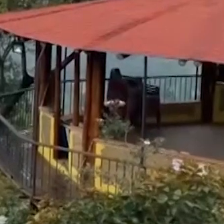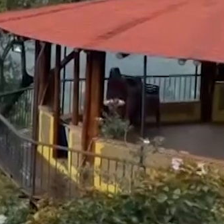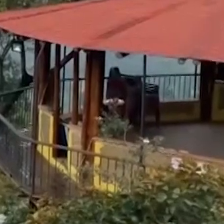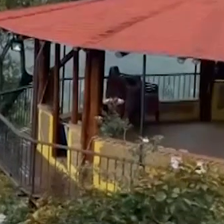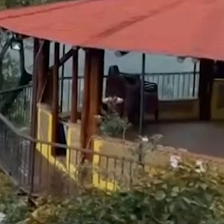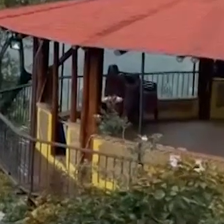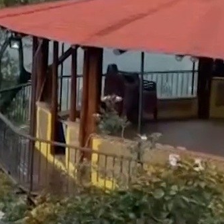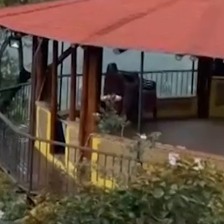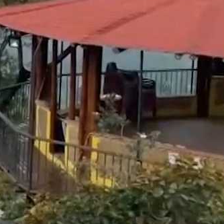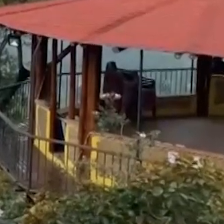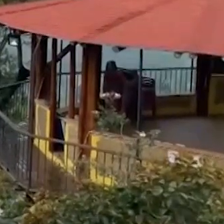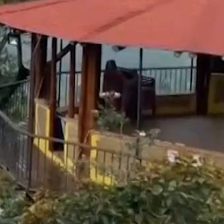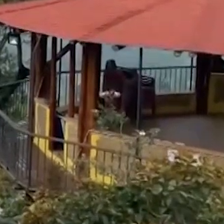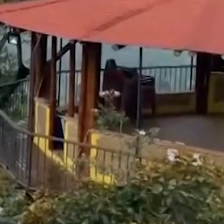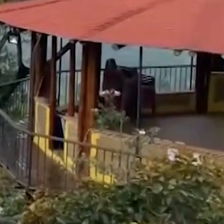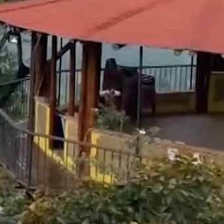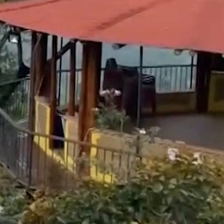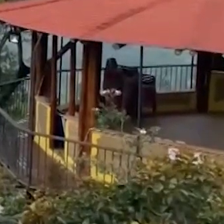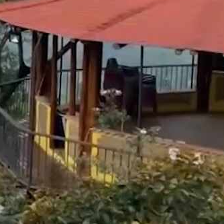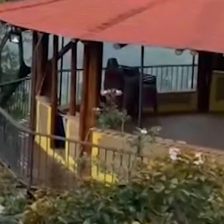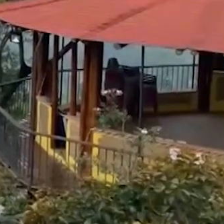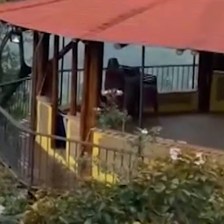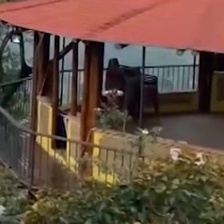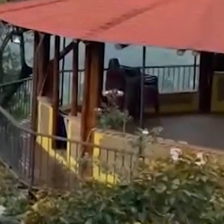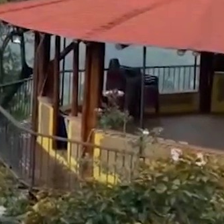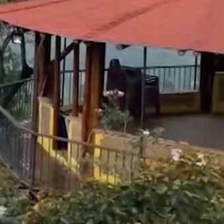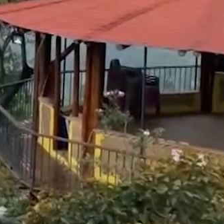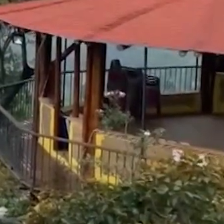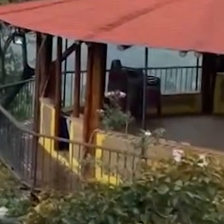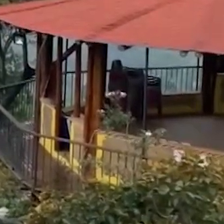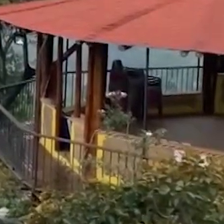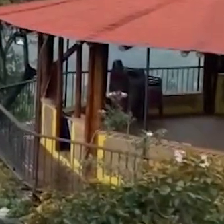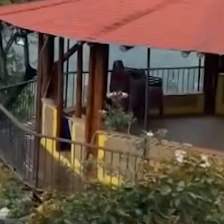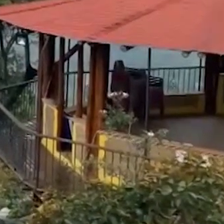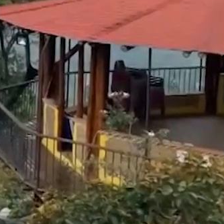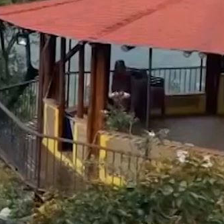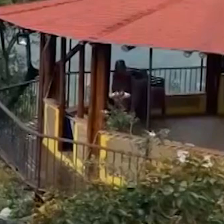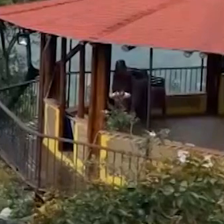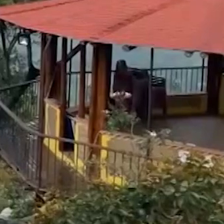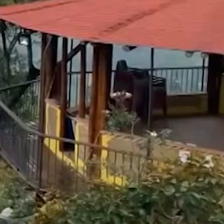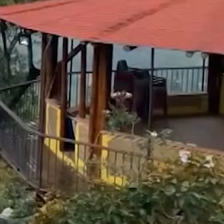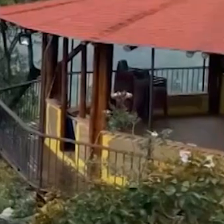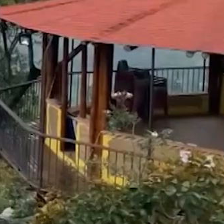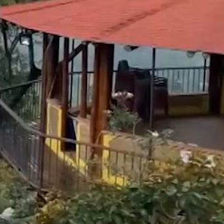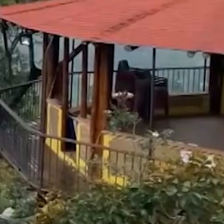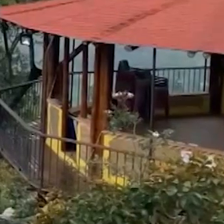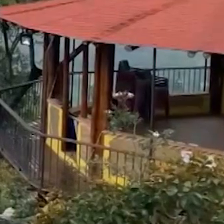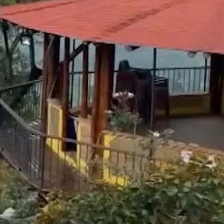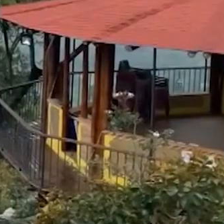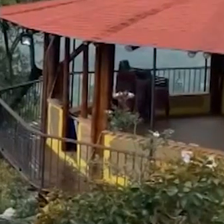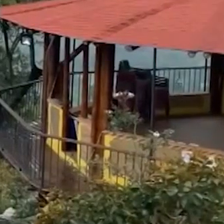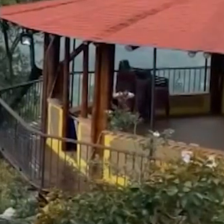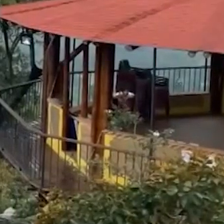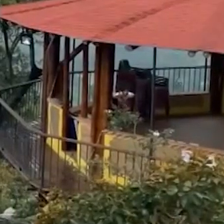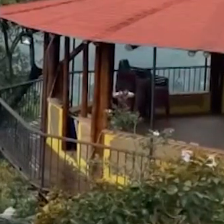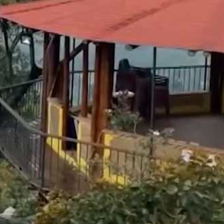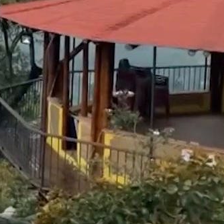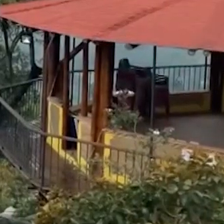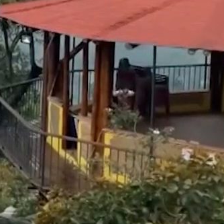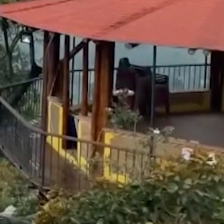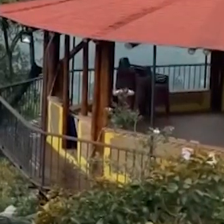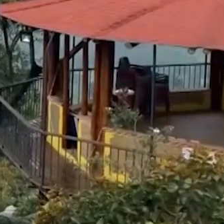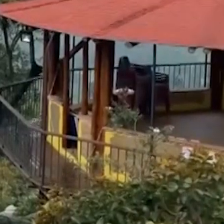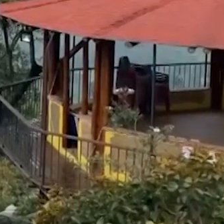tantas paredes y sin tanto vidrio, porque he venido a internarme hospitalariamente con mi